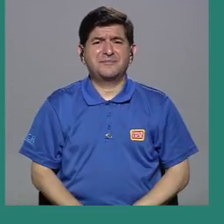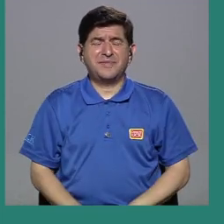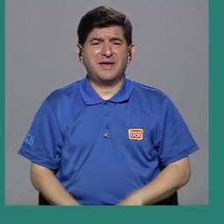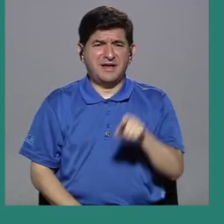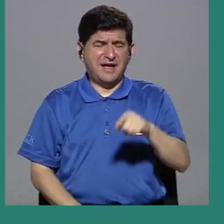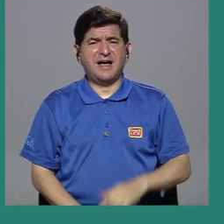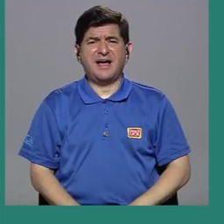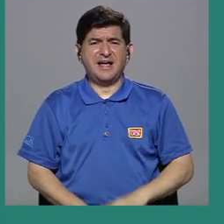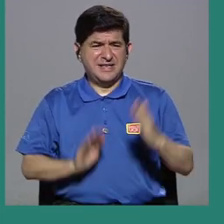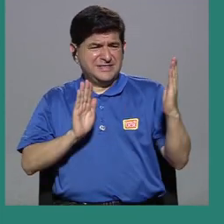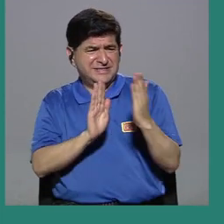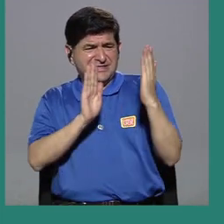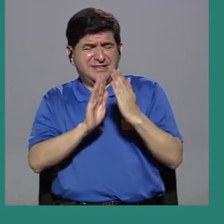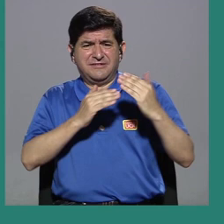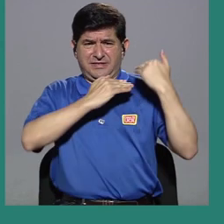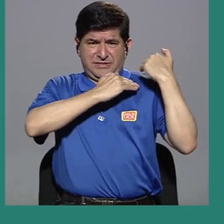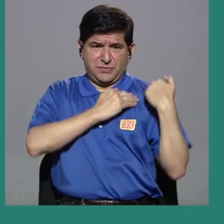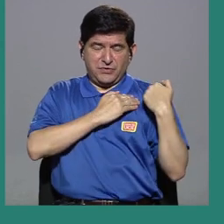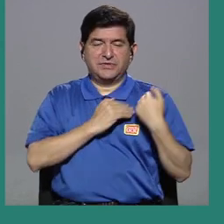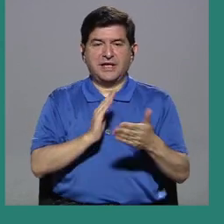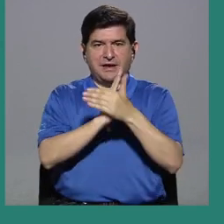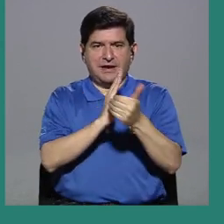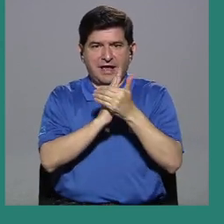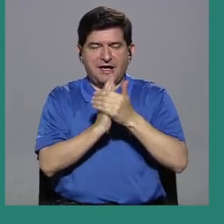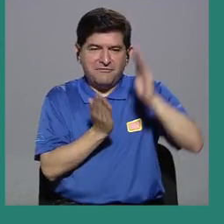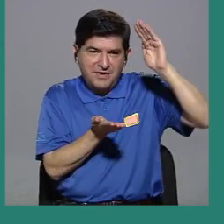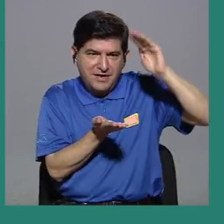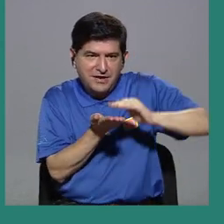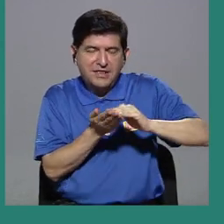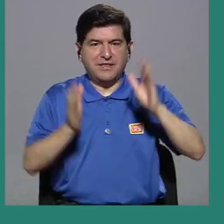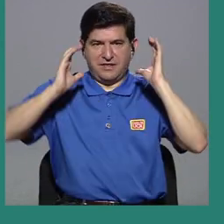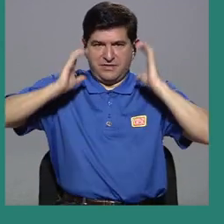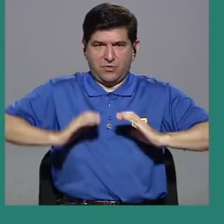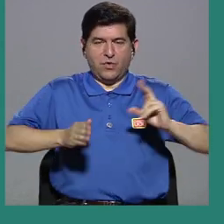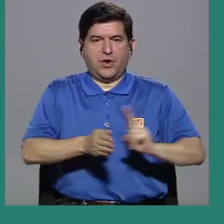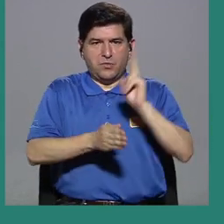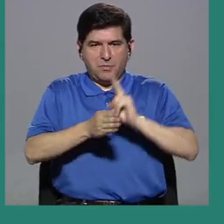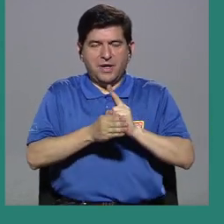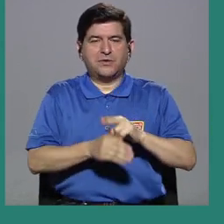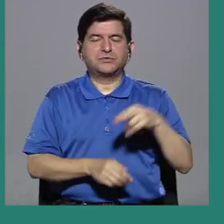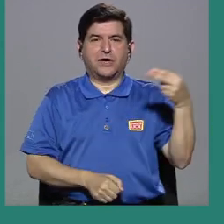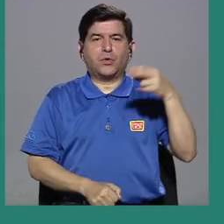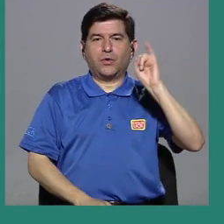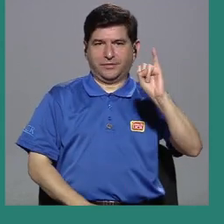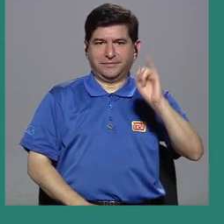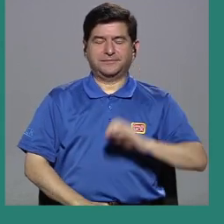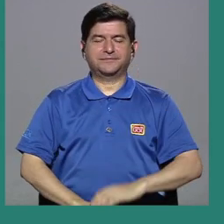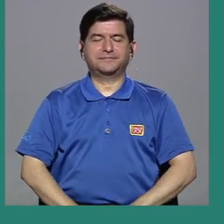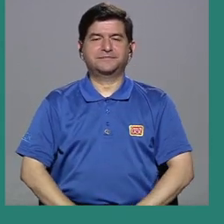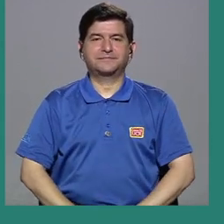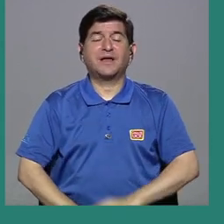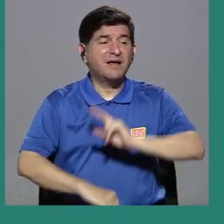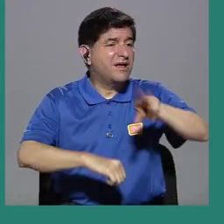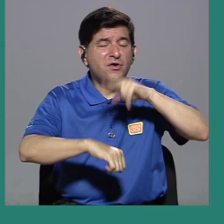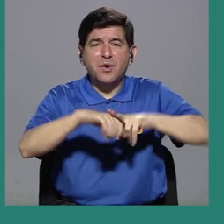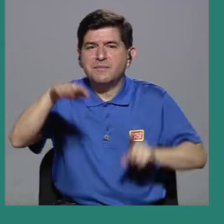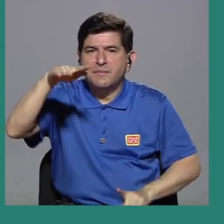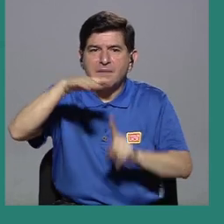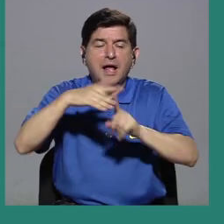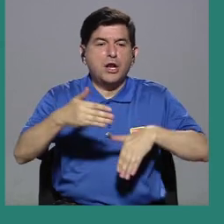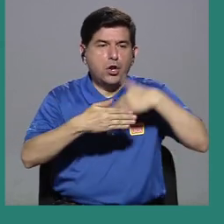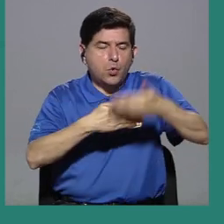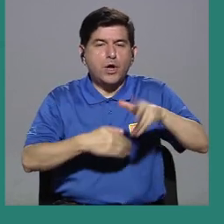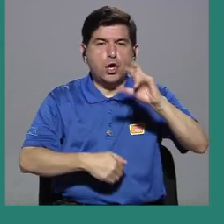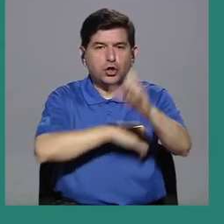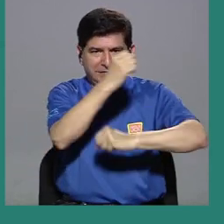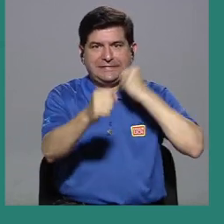insulinorresistencia que es la capacidad disminuida del cuerpo para usar la insulina generalmente aparece después de los 30 años en